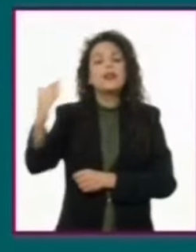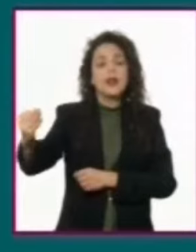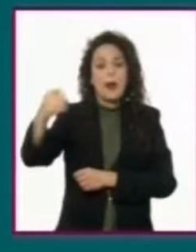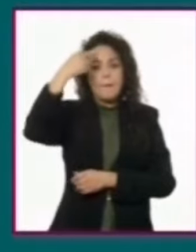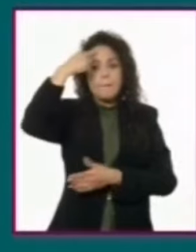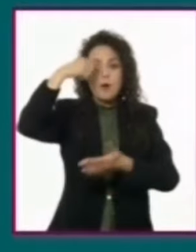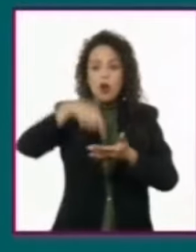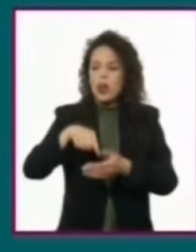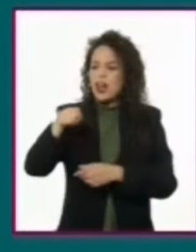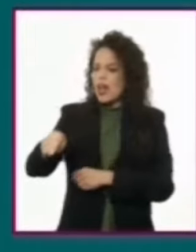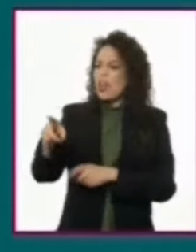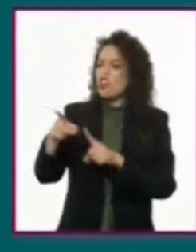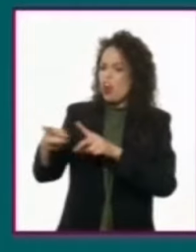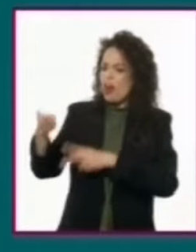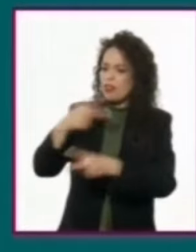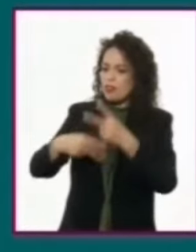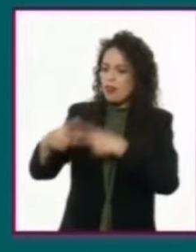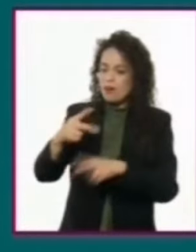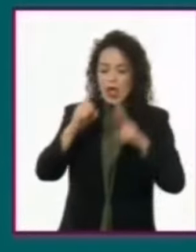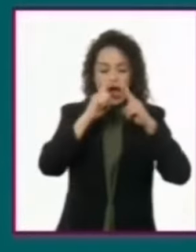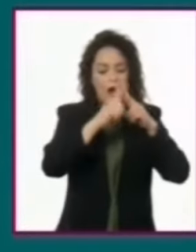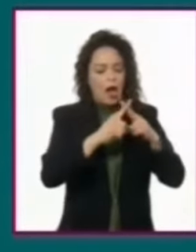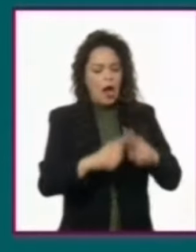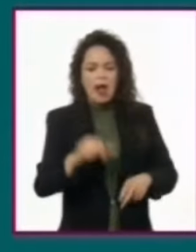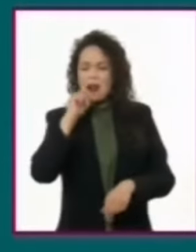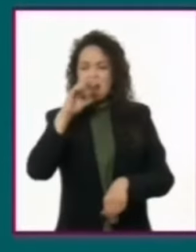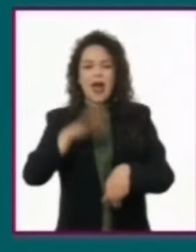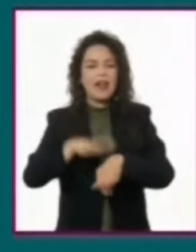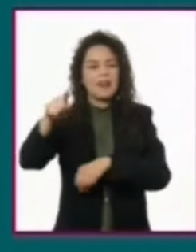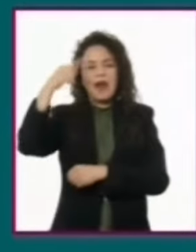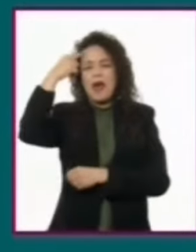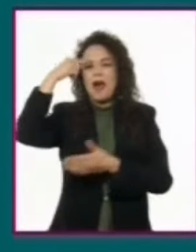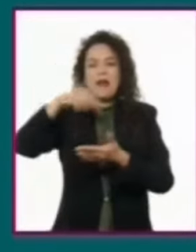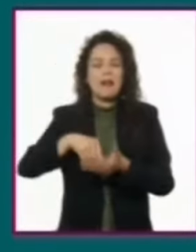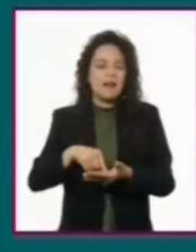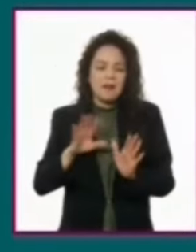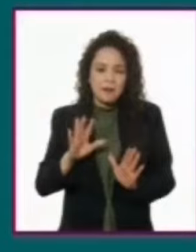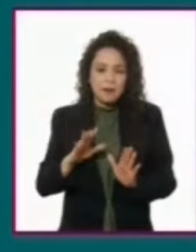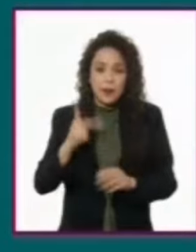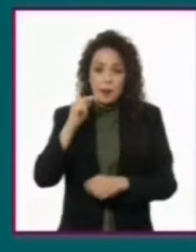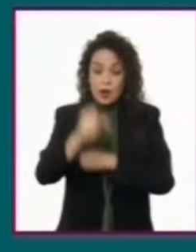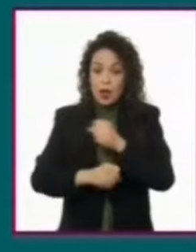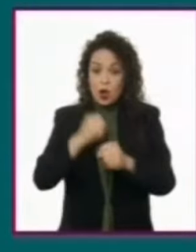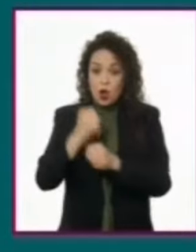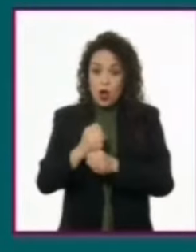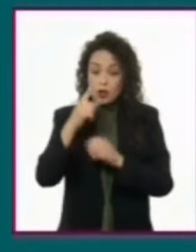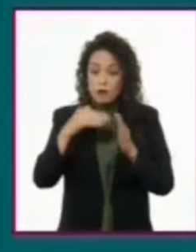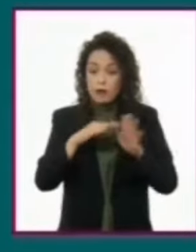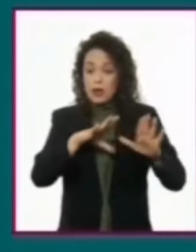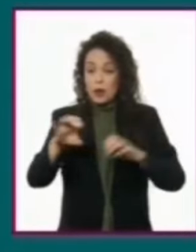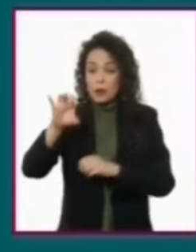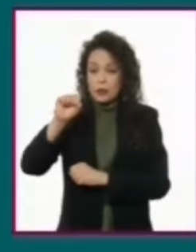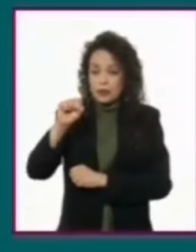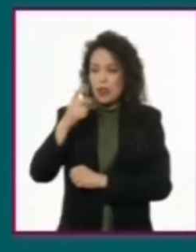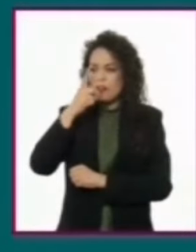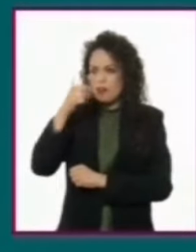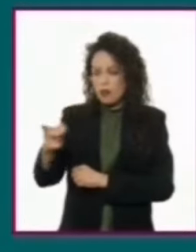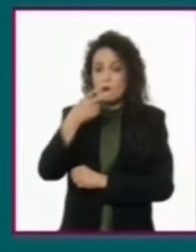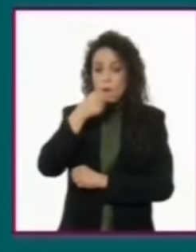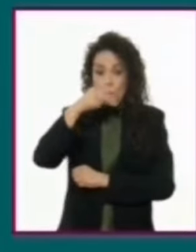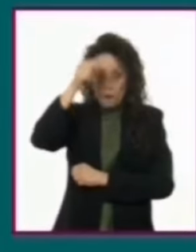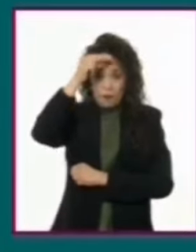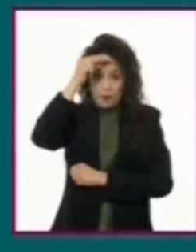era producto de los cálculos matemáticos. En los años 60 se planteó que si Einstein tenía